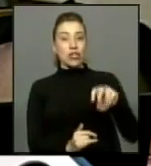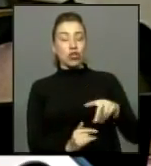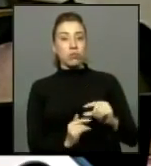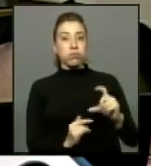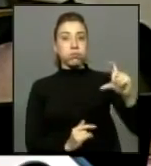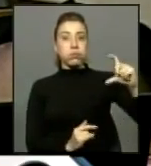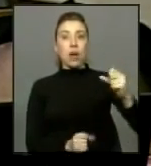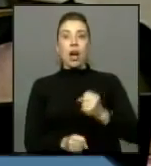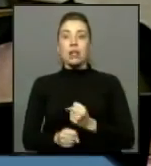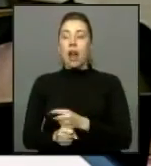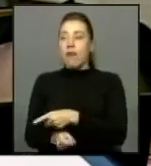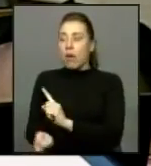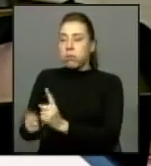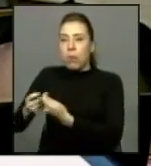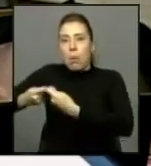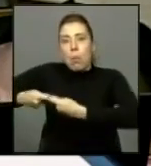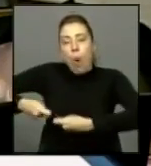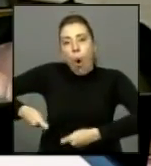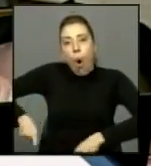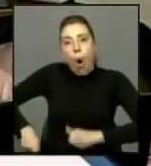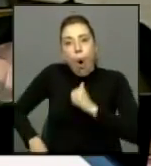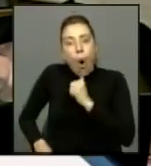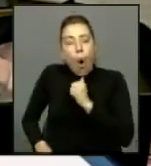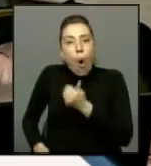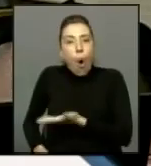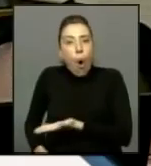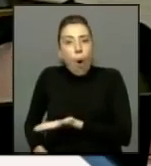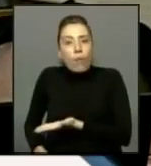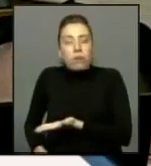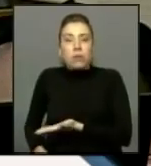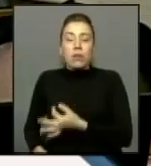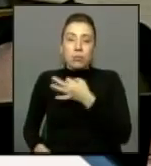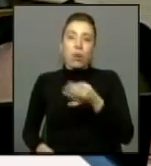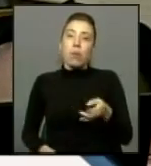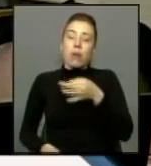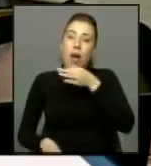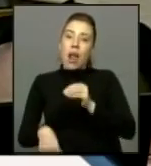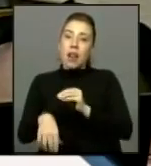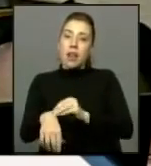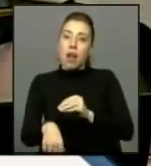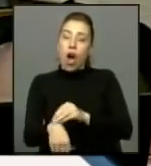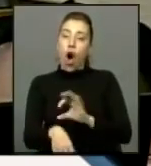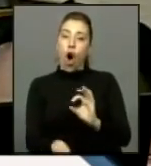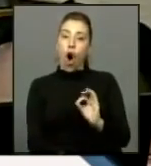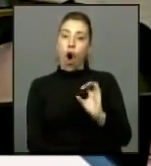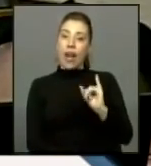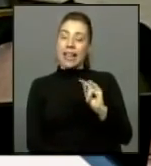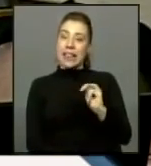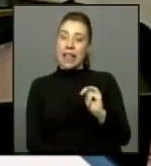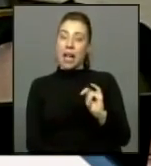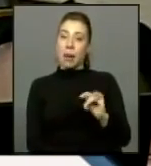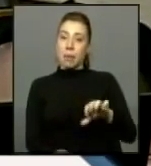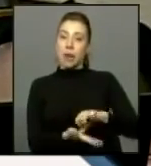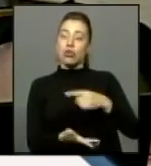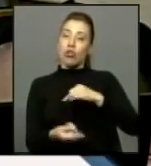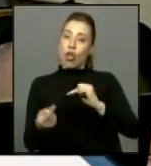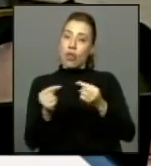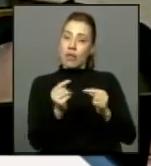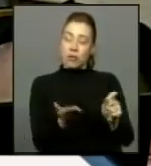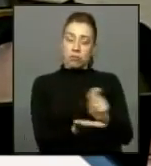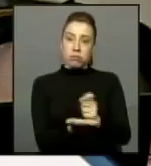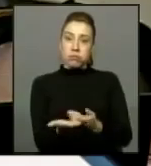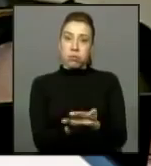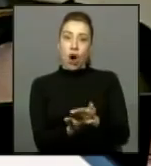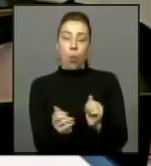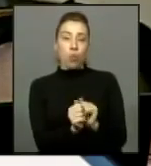el trabajador se empobrece. Lo que aquí planteamos es coherente con las insistentes recomendaciones que ha hecho la OIT para el país y pusimos en el debate, presentando junto